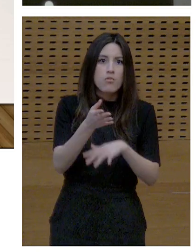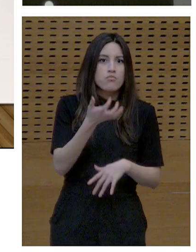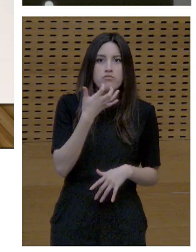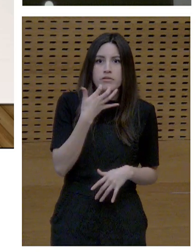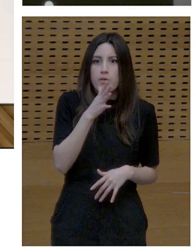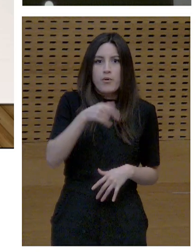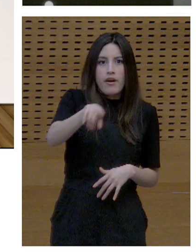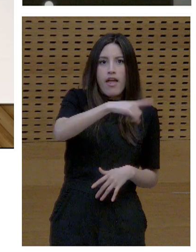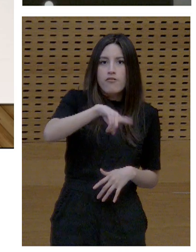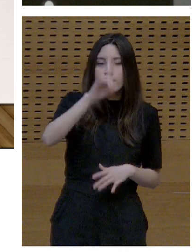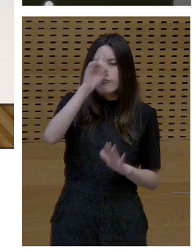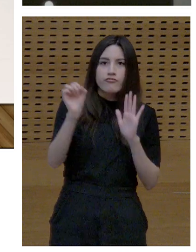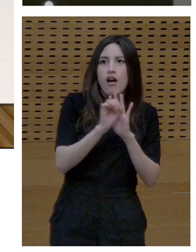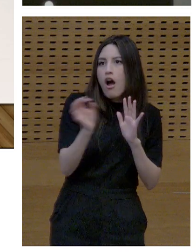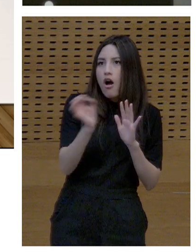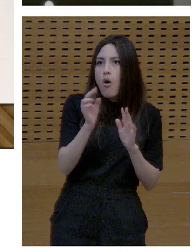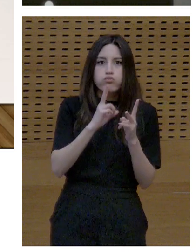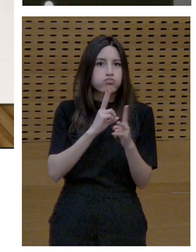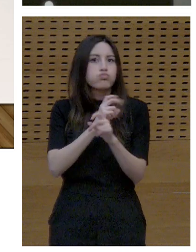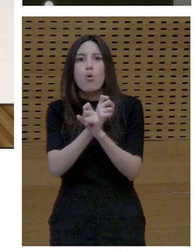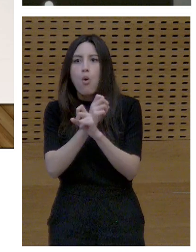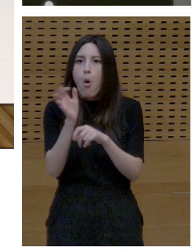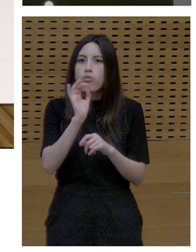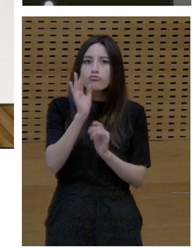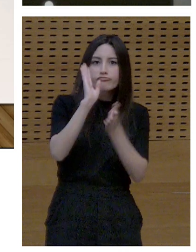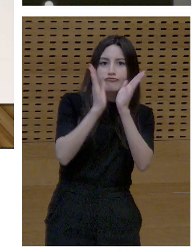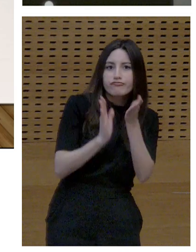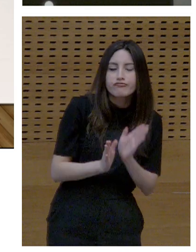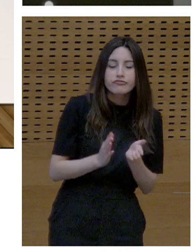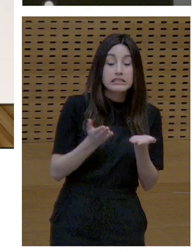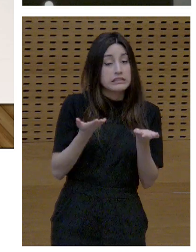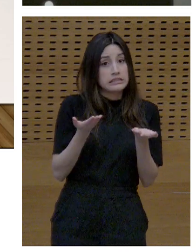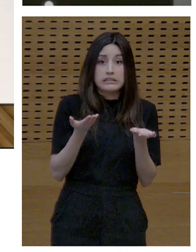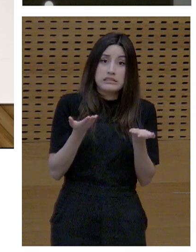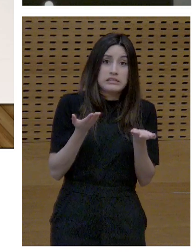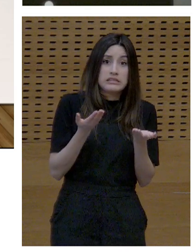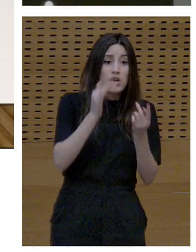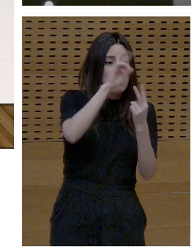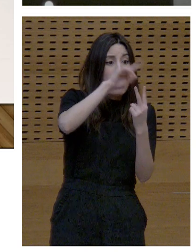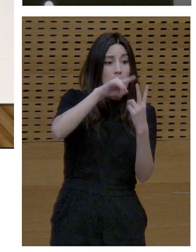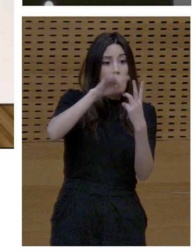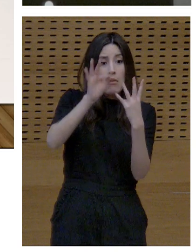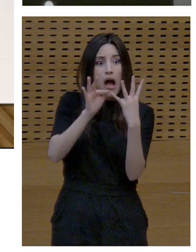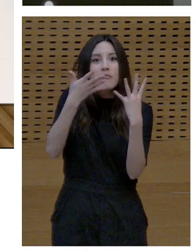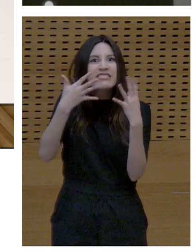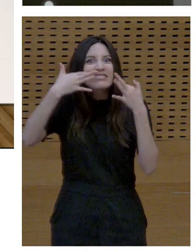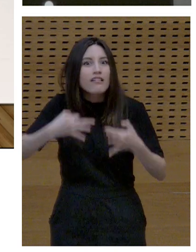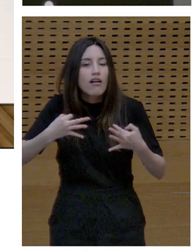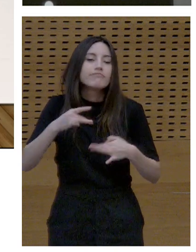por rehabilitación, por fisioterapia. Y en realidad lo que hay pues es una enfermedad de